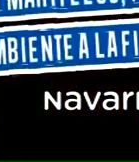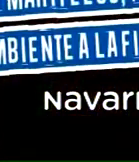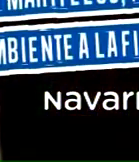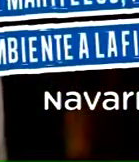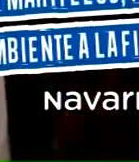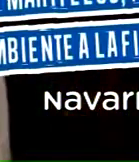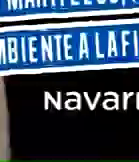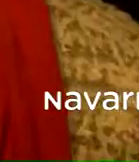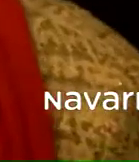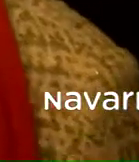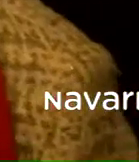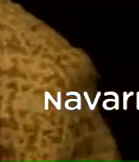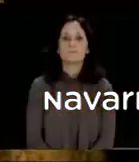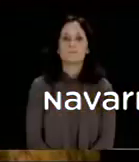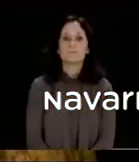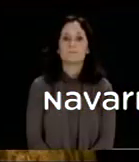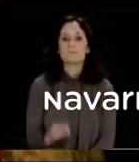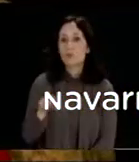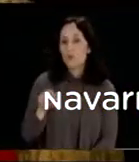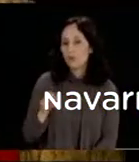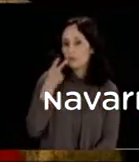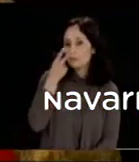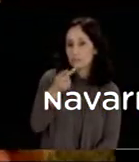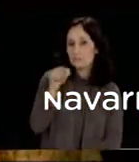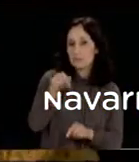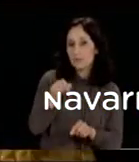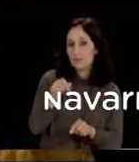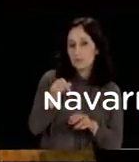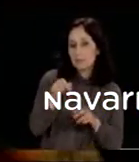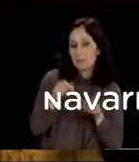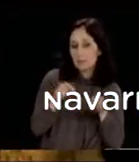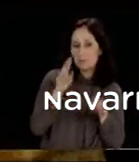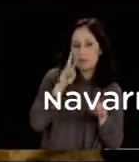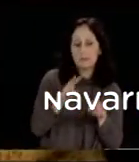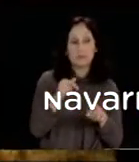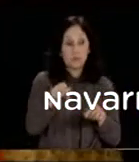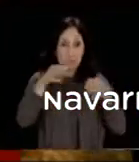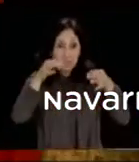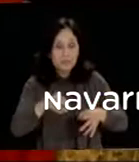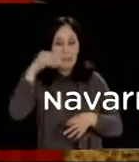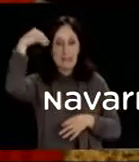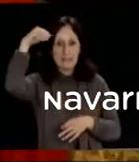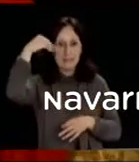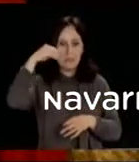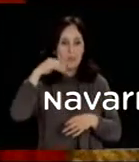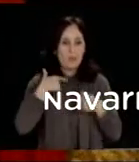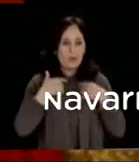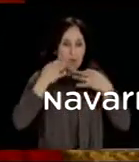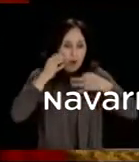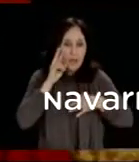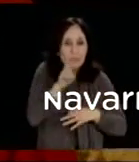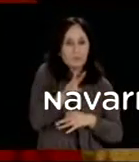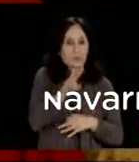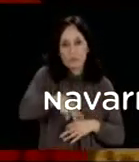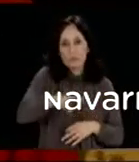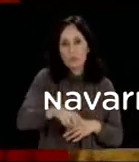Señora, ¿cómo has venido? ¿A ver los caldereros o qué? Pues soy de aquí, de Estella, sí. Pero en realidad no los había visto nunca tan a fondo. Sí. Es algo que viene